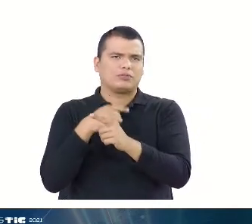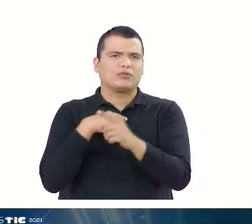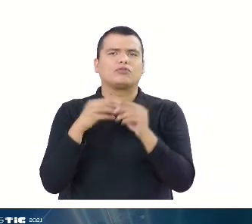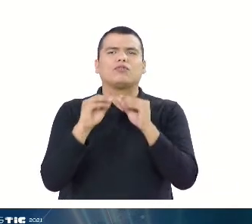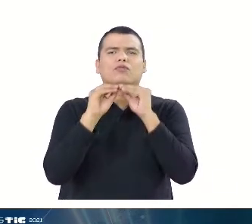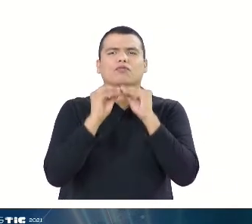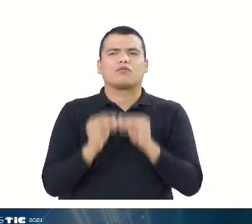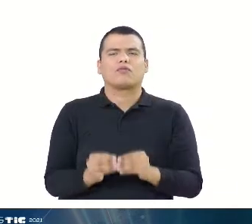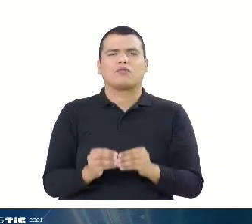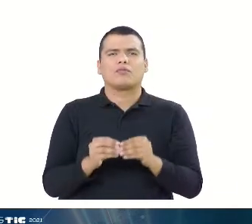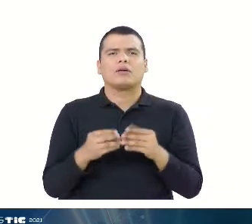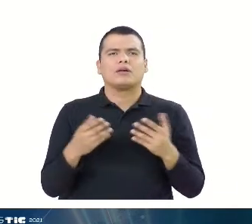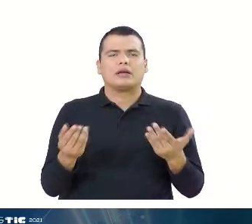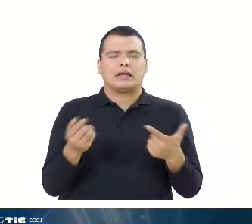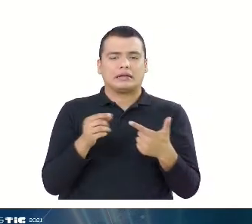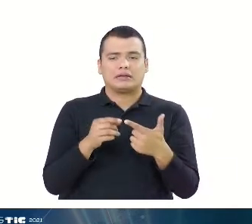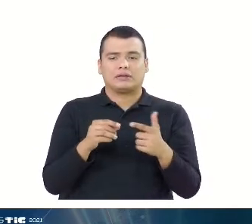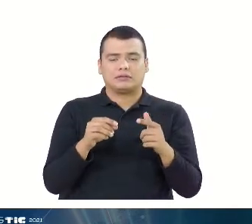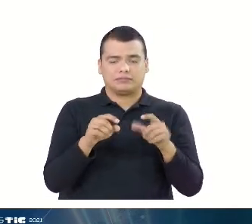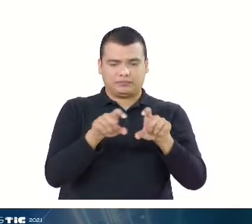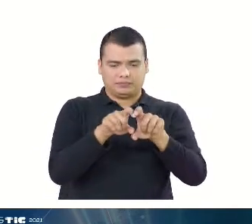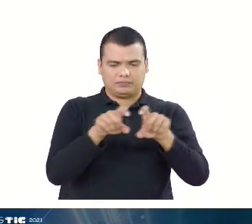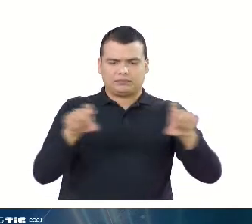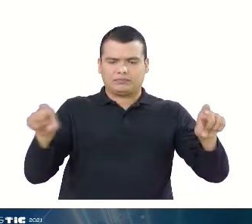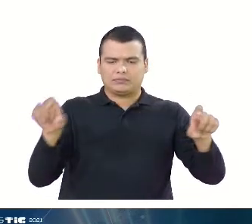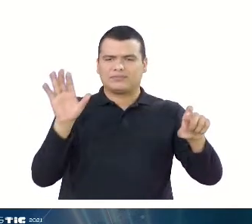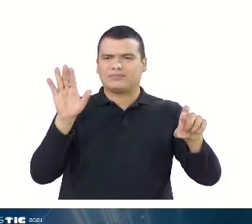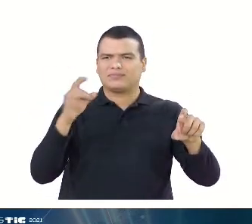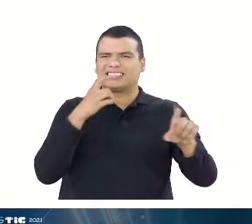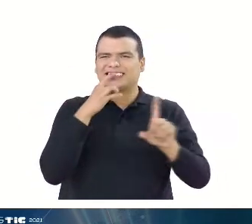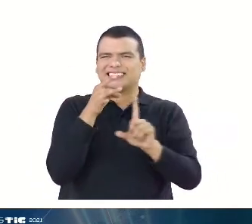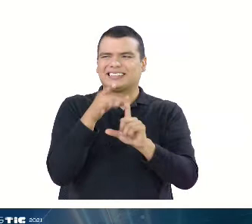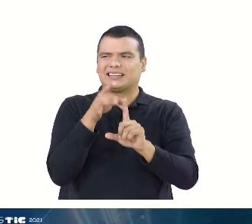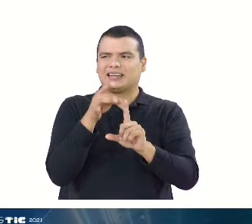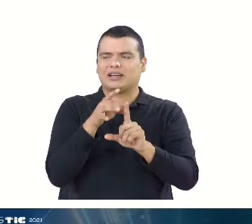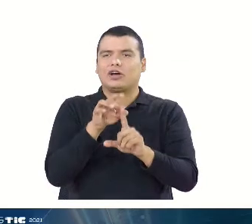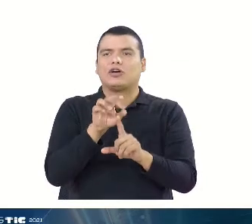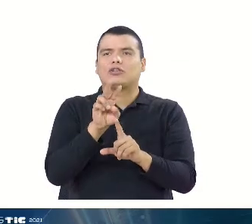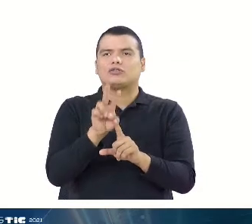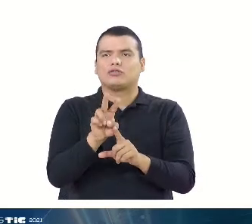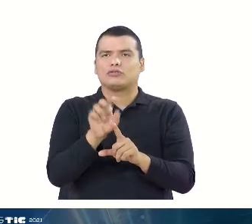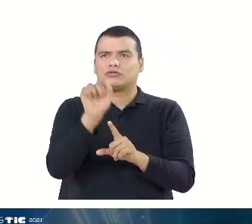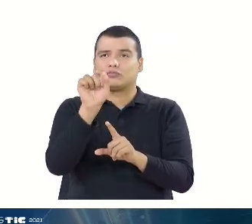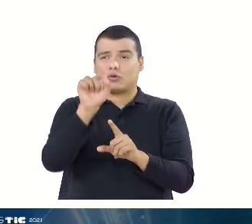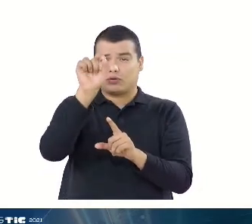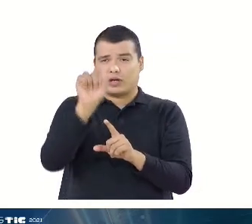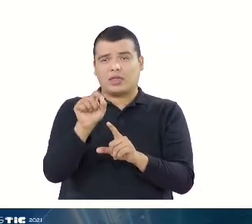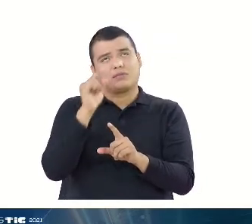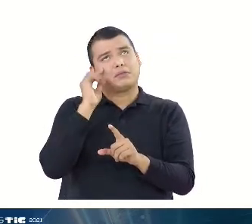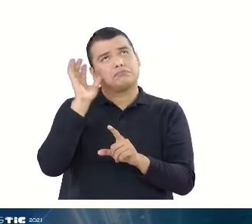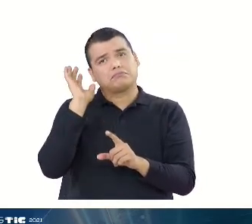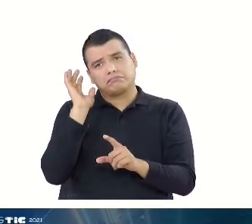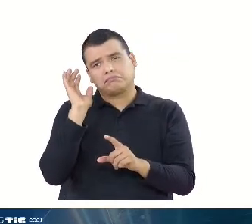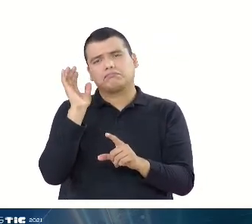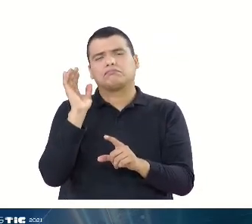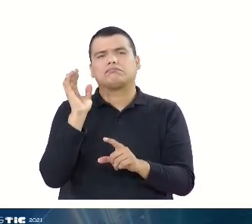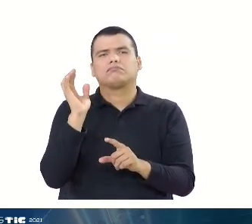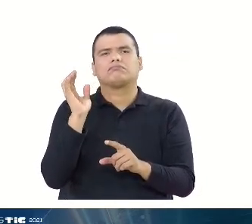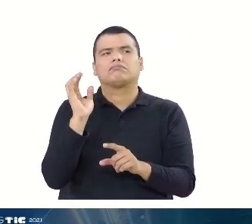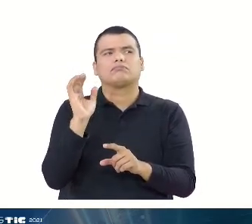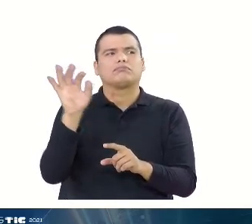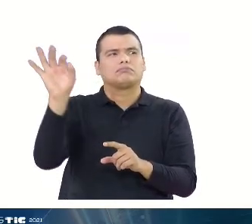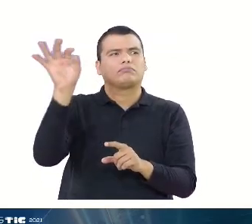un ángulo de aluminio de 2 pulgadas. ¿Por qué un ángulo? Hubiera podido escoger